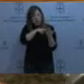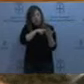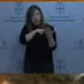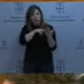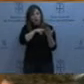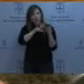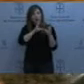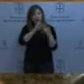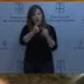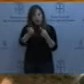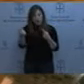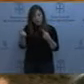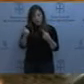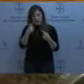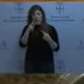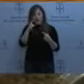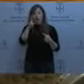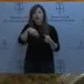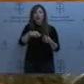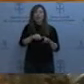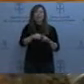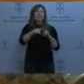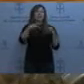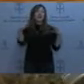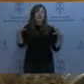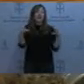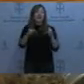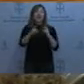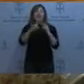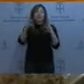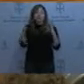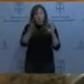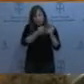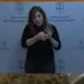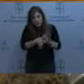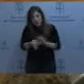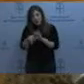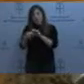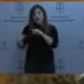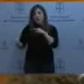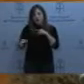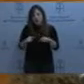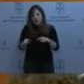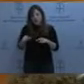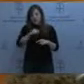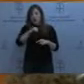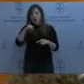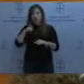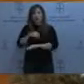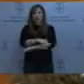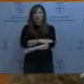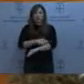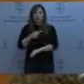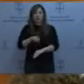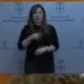reconocía mutuamente la libertad en relación a las decisiones sobre el autogobierno y le